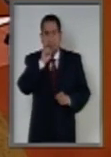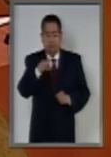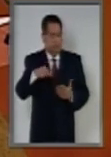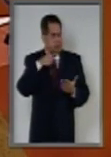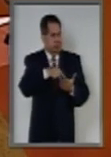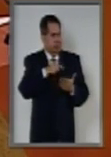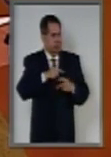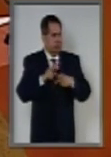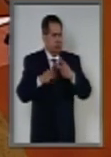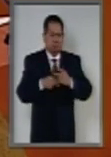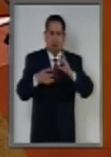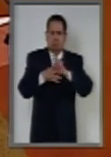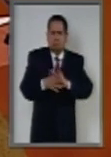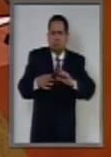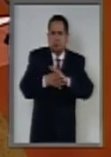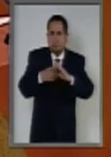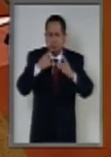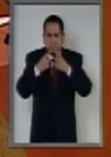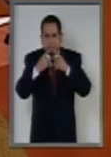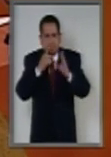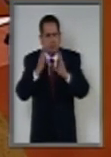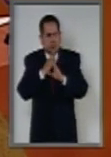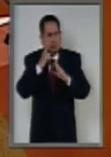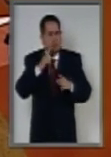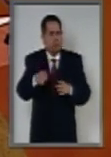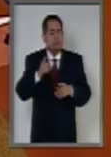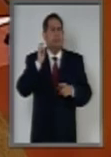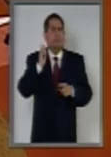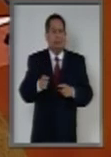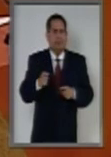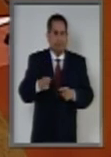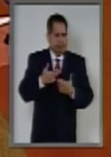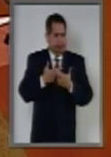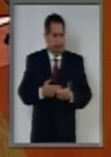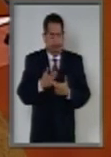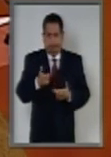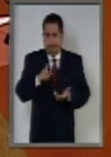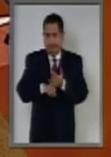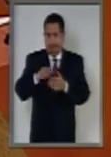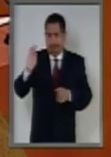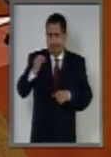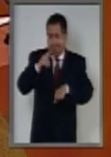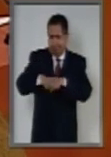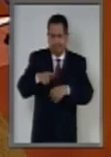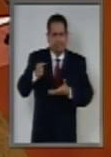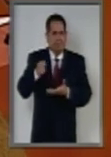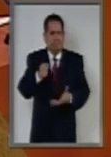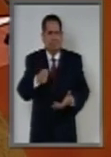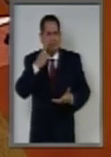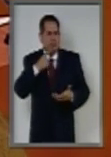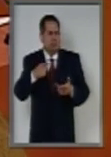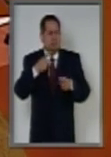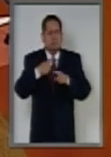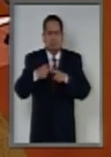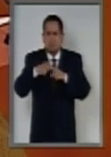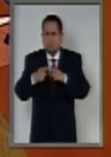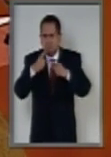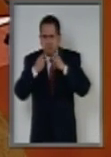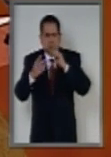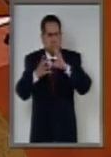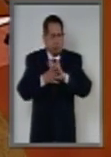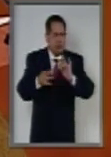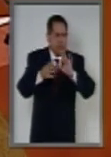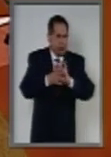fiscalizará las operaciones que involucren recursos públicos federales a través de contrataciones,